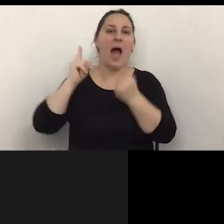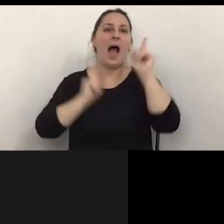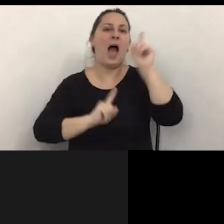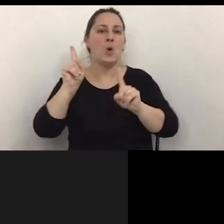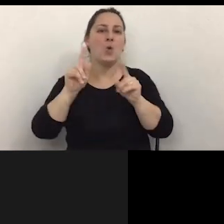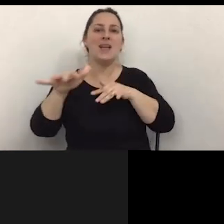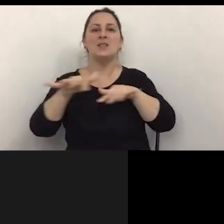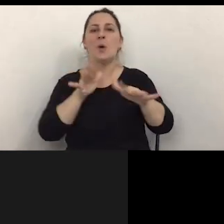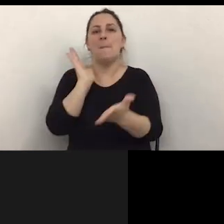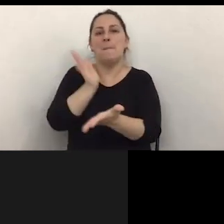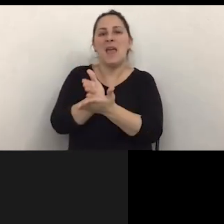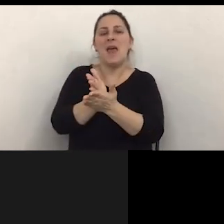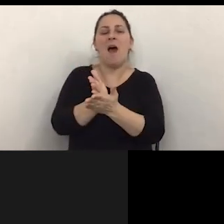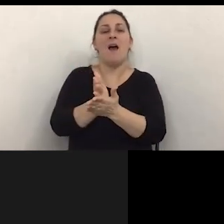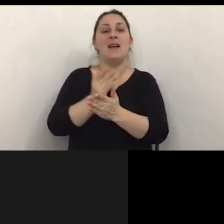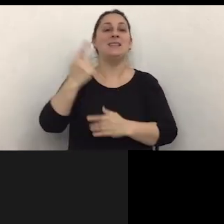3 años, ¿sí?